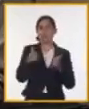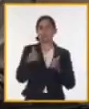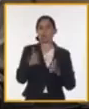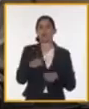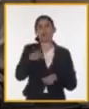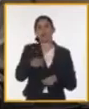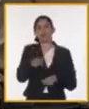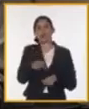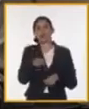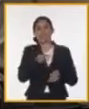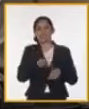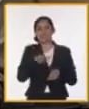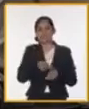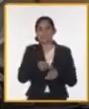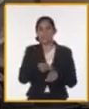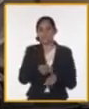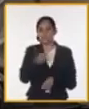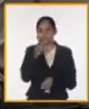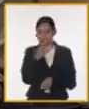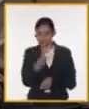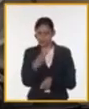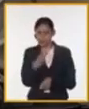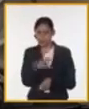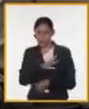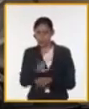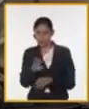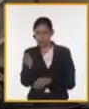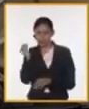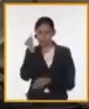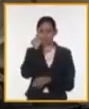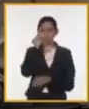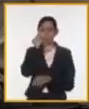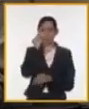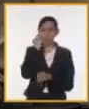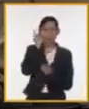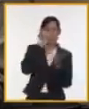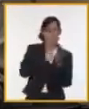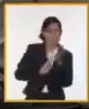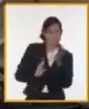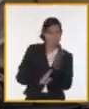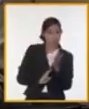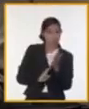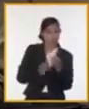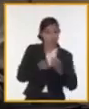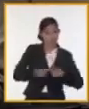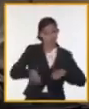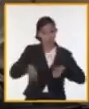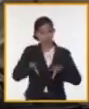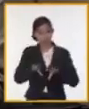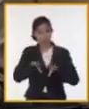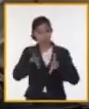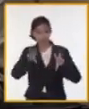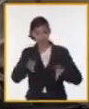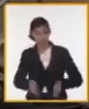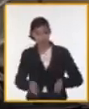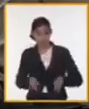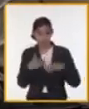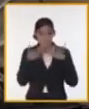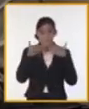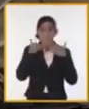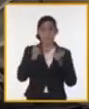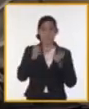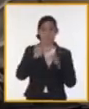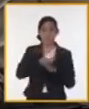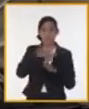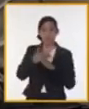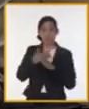el momento de detección de esos fenómenos, la evaluación del fenómeno, la toma de decisiones y la implementación de lo que vamos a hacer en